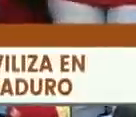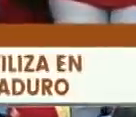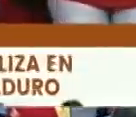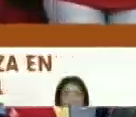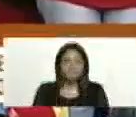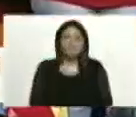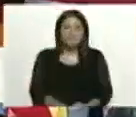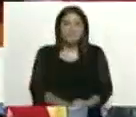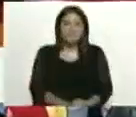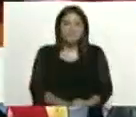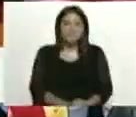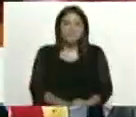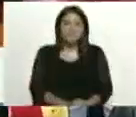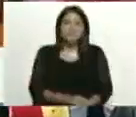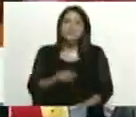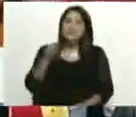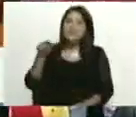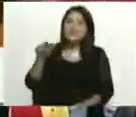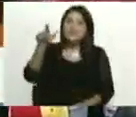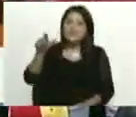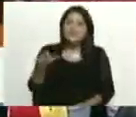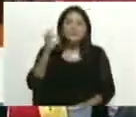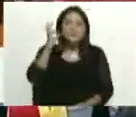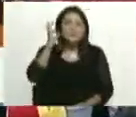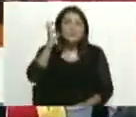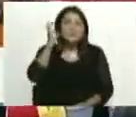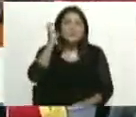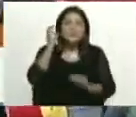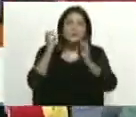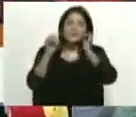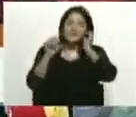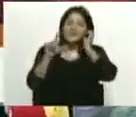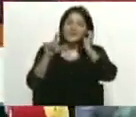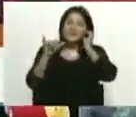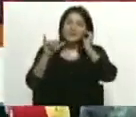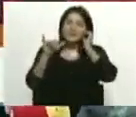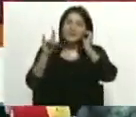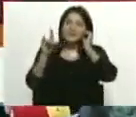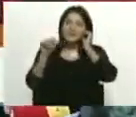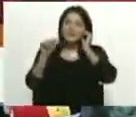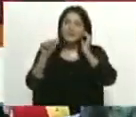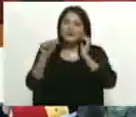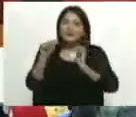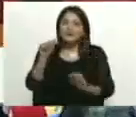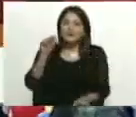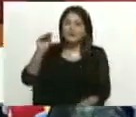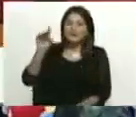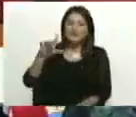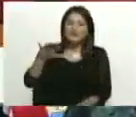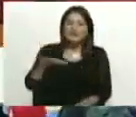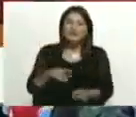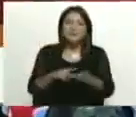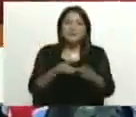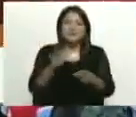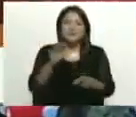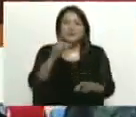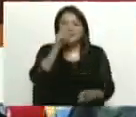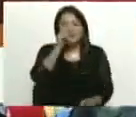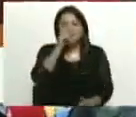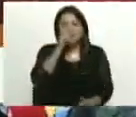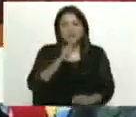Comunidad Fe y Alegría. Elida Montilla, con Elida, Fran